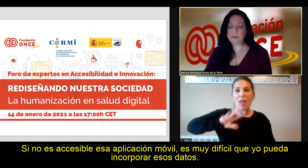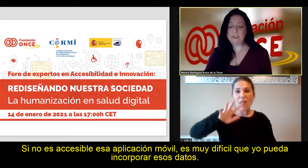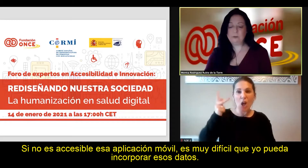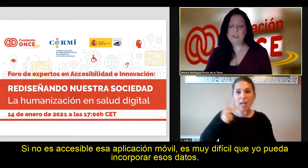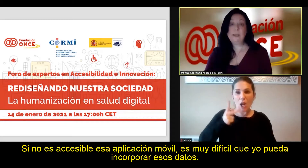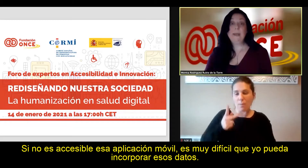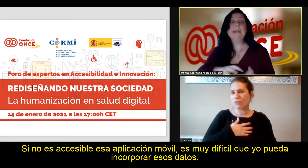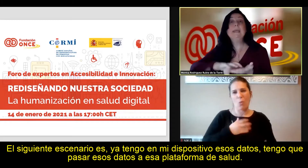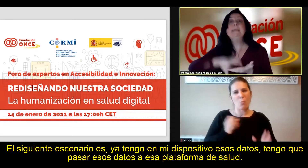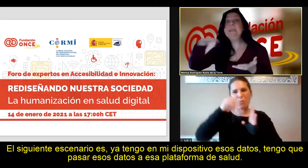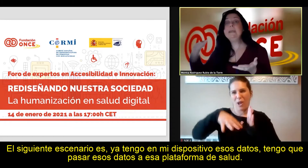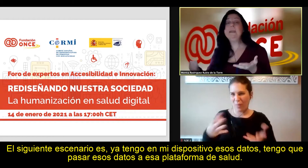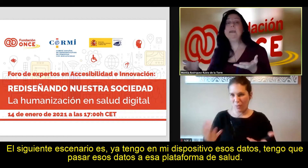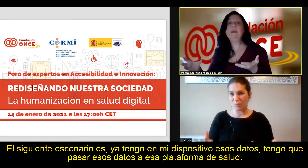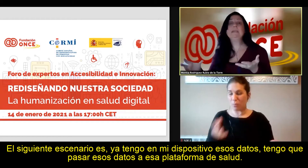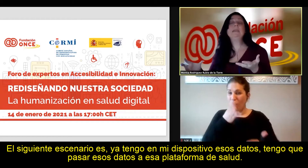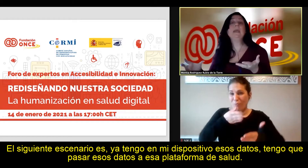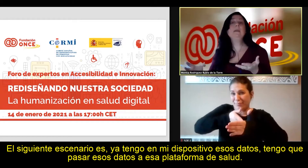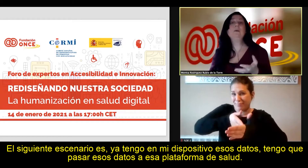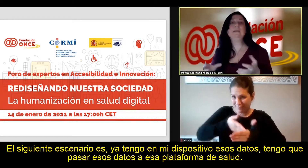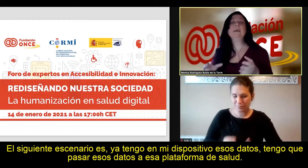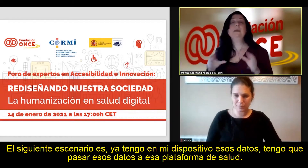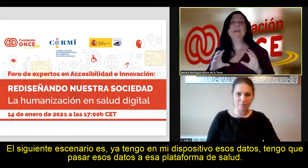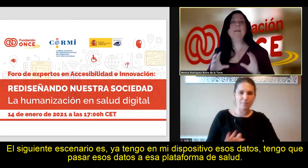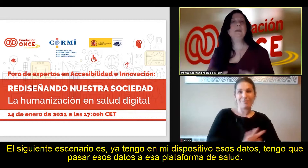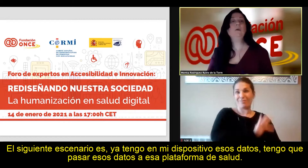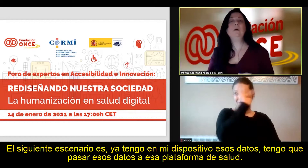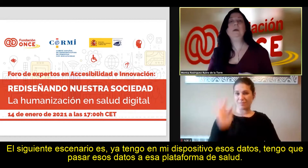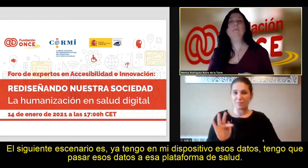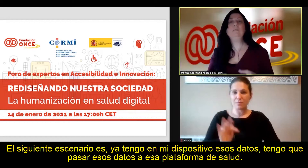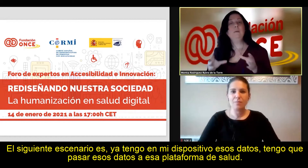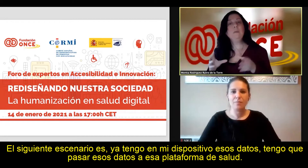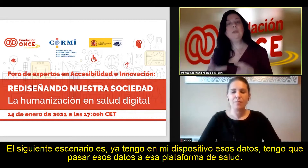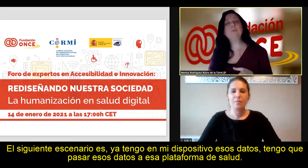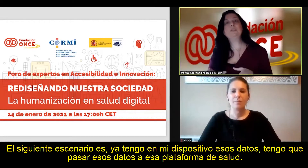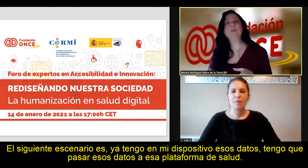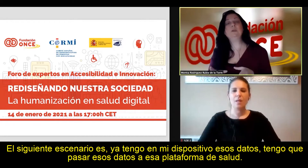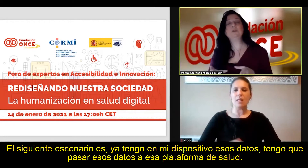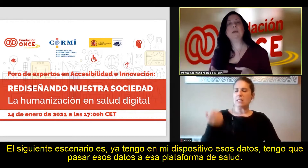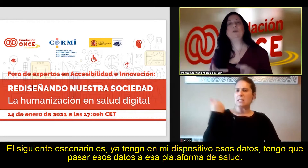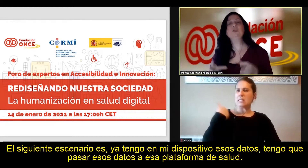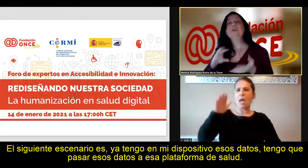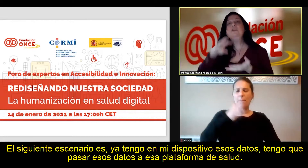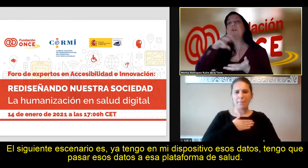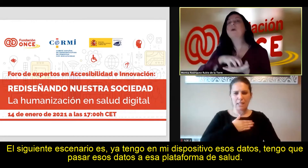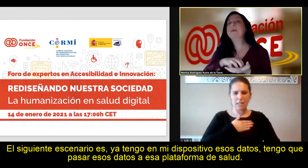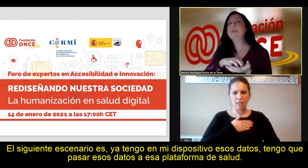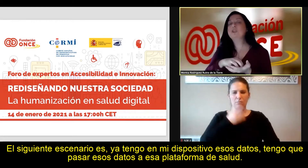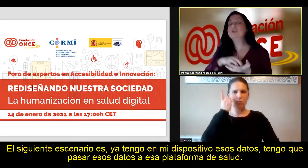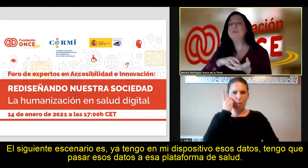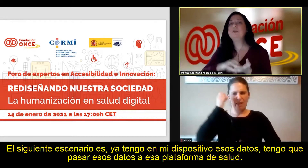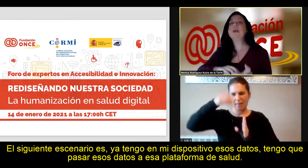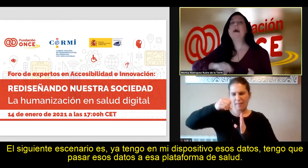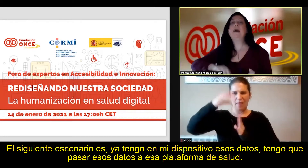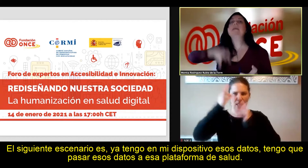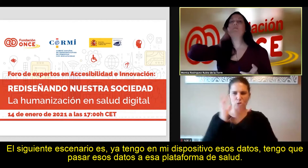esos datos. El siguiente escenario es, ya tengo en mi dispositivo esos datos, yo tengo que pasar esos